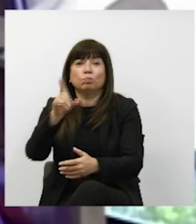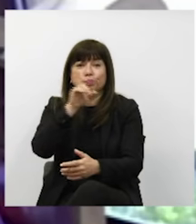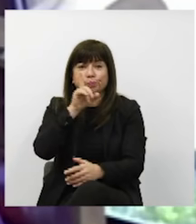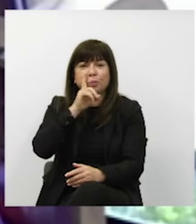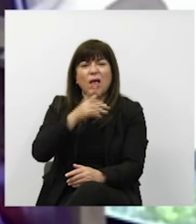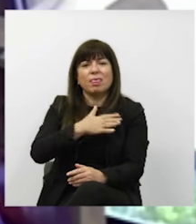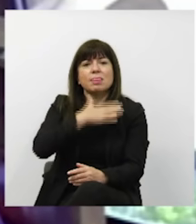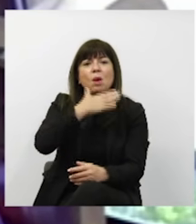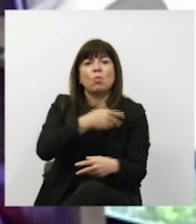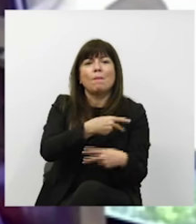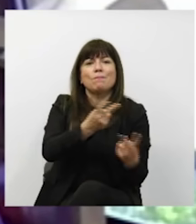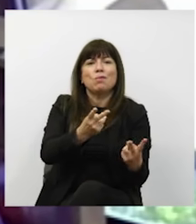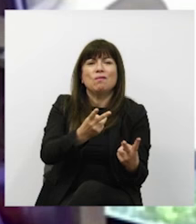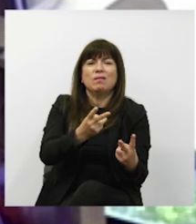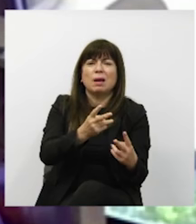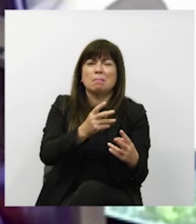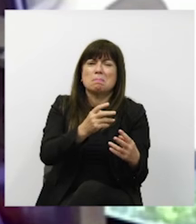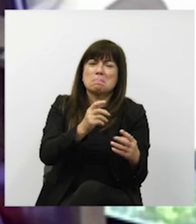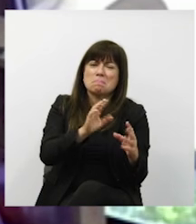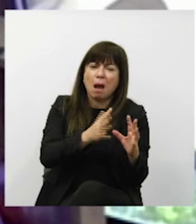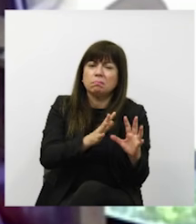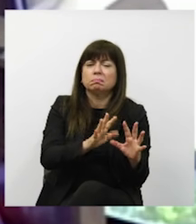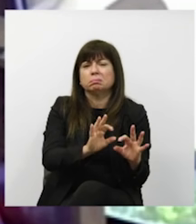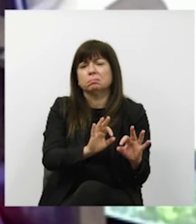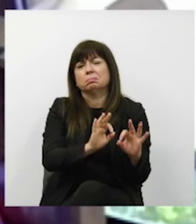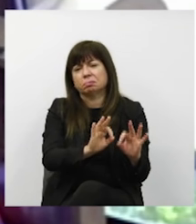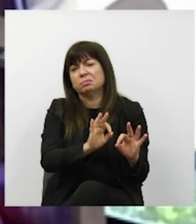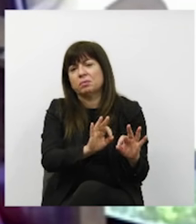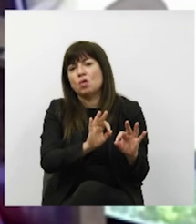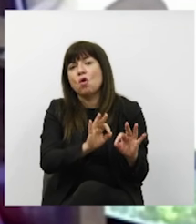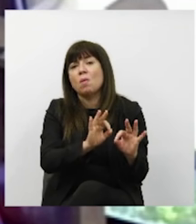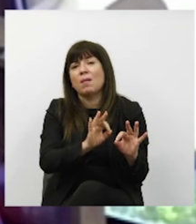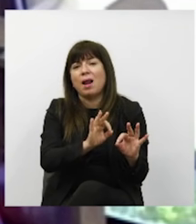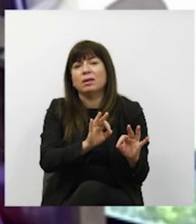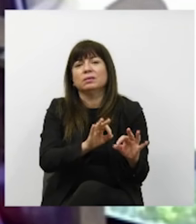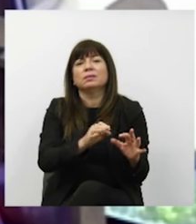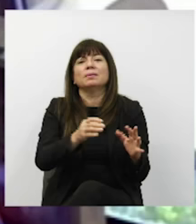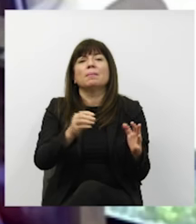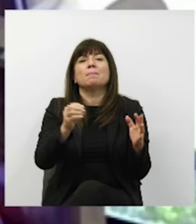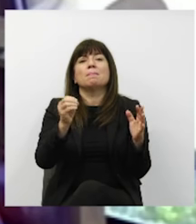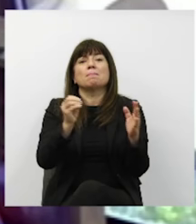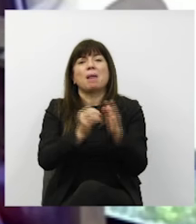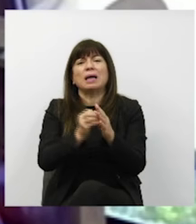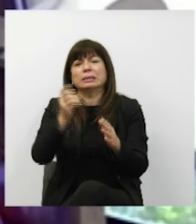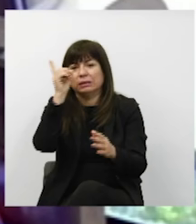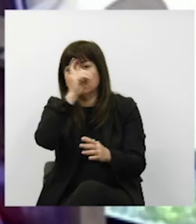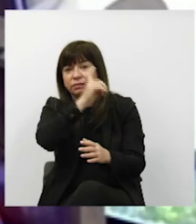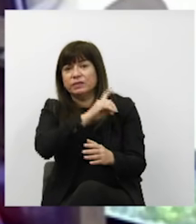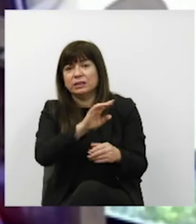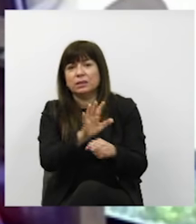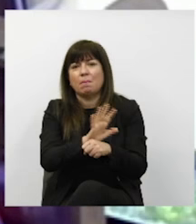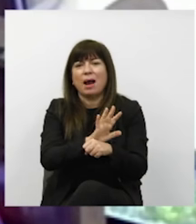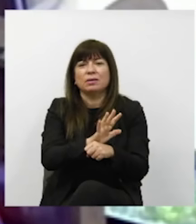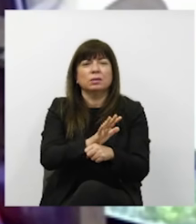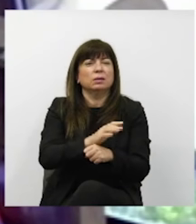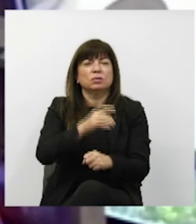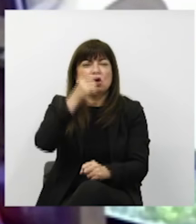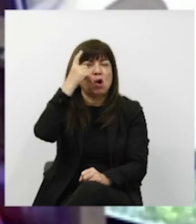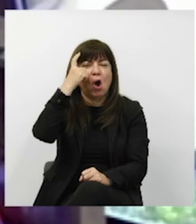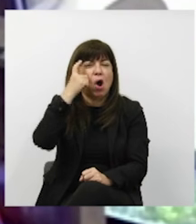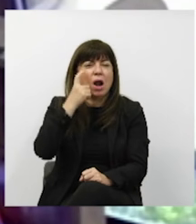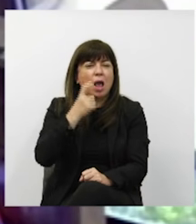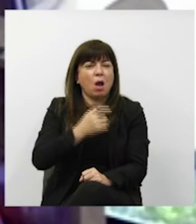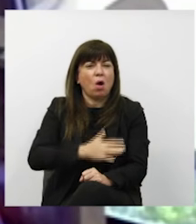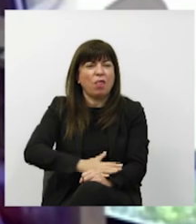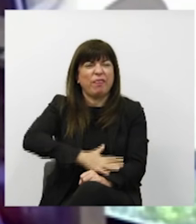pública razonable y por tanto, por más que nos cueste esta pandemia, no creo que quedemos